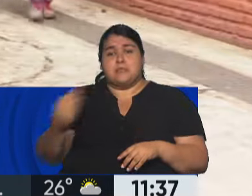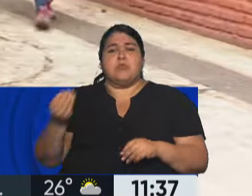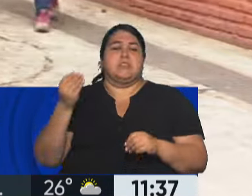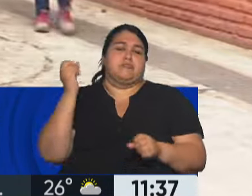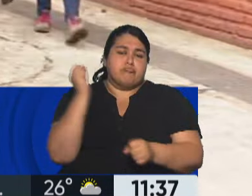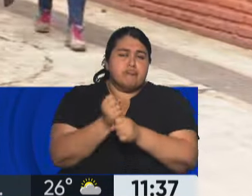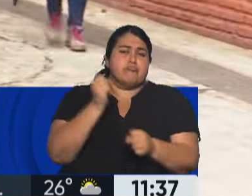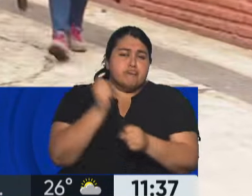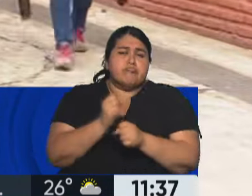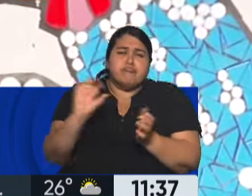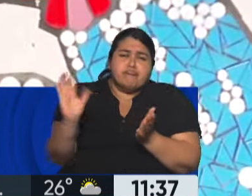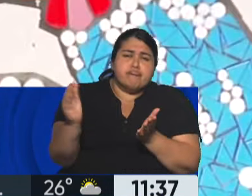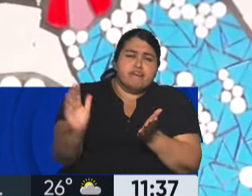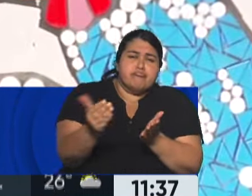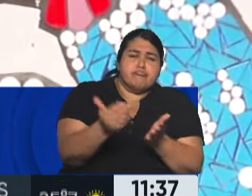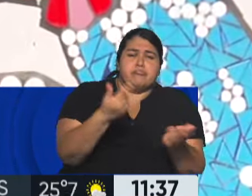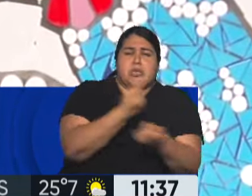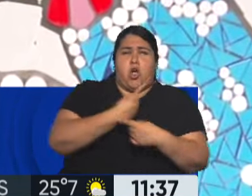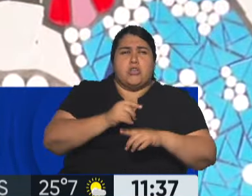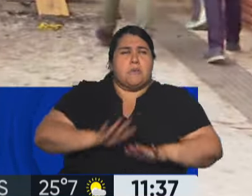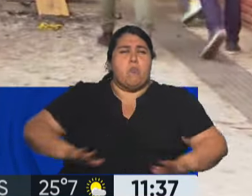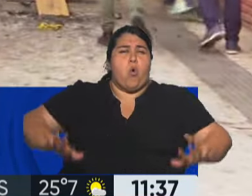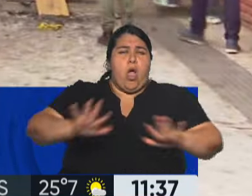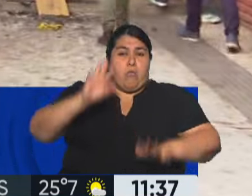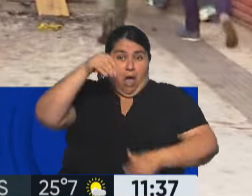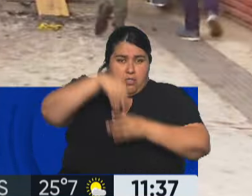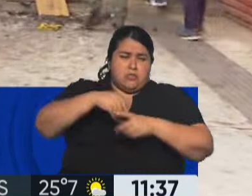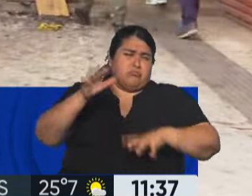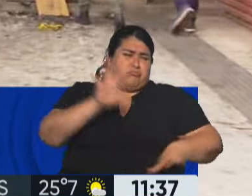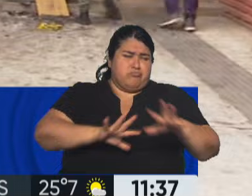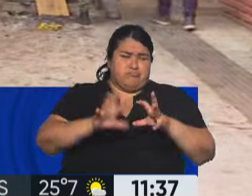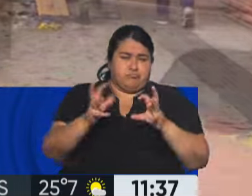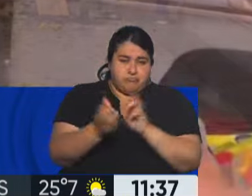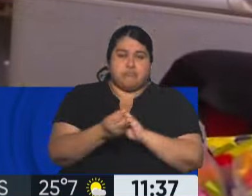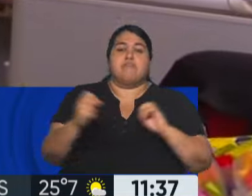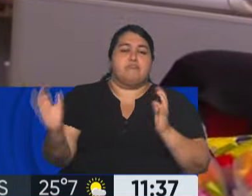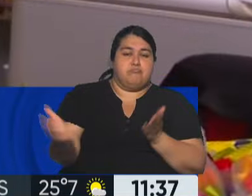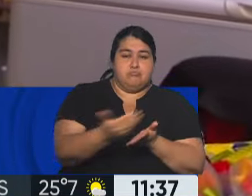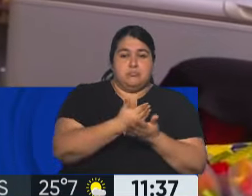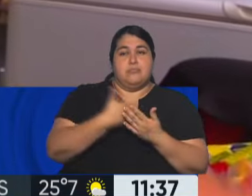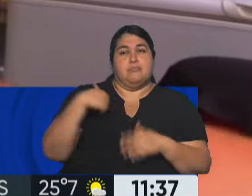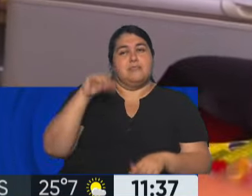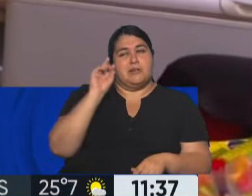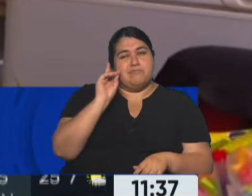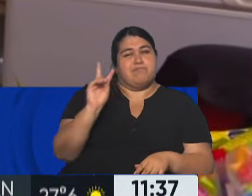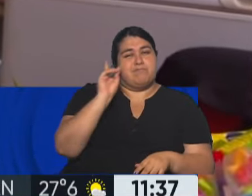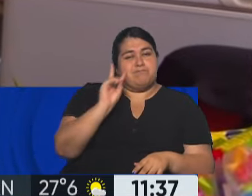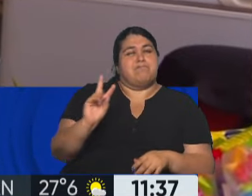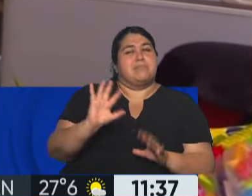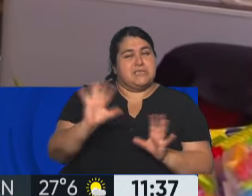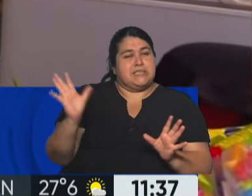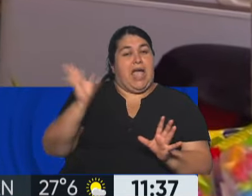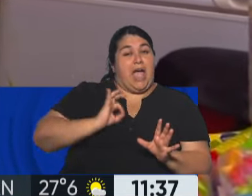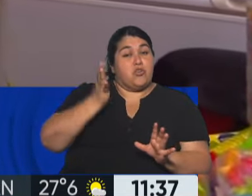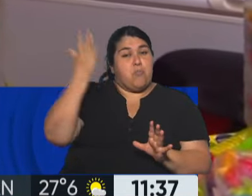las tareas de remoción de todo el mobiliario quemado tras el incendio el incendio esto se venía a venir eh Ya des el año